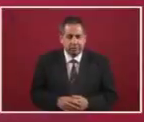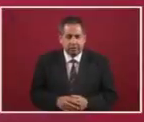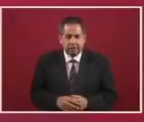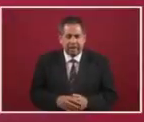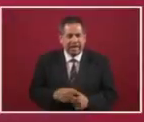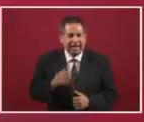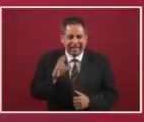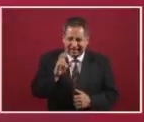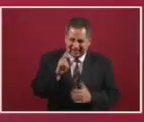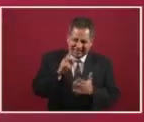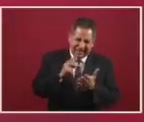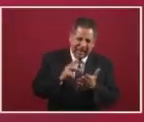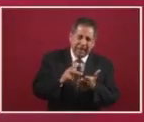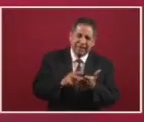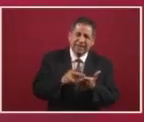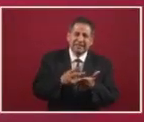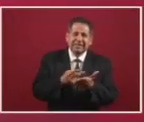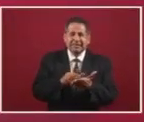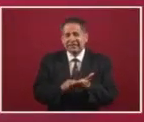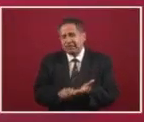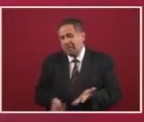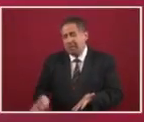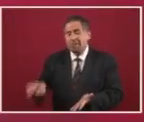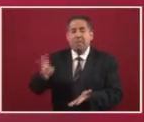30 veces más.